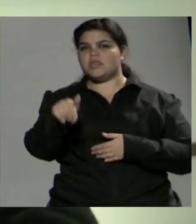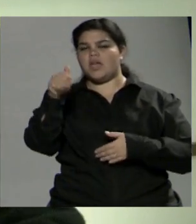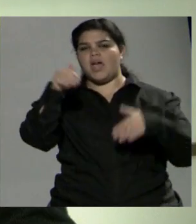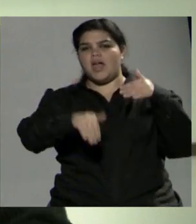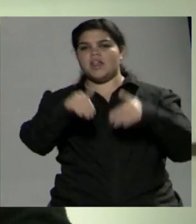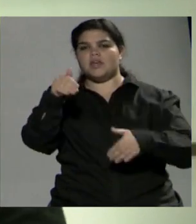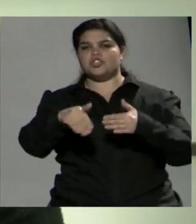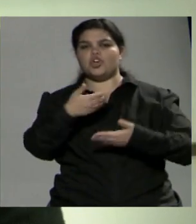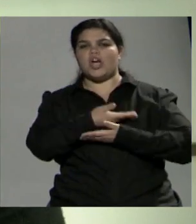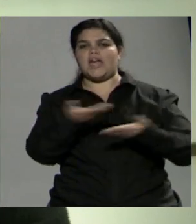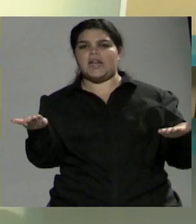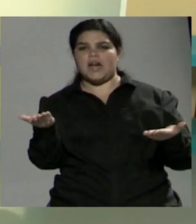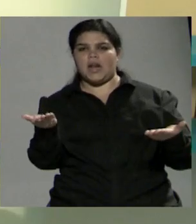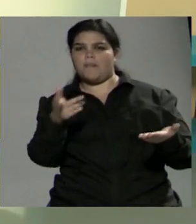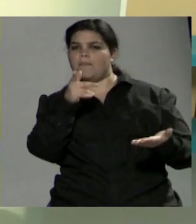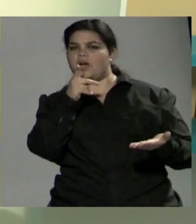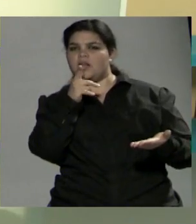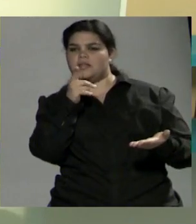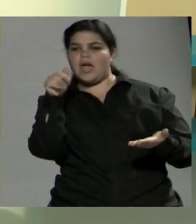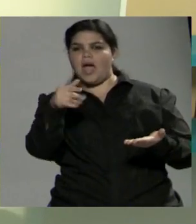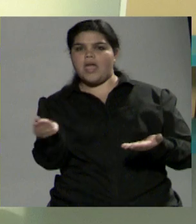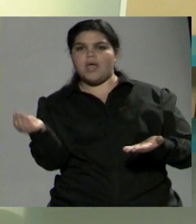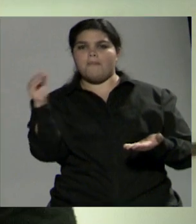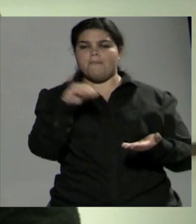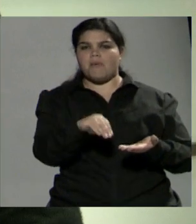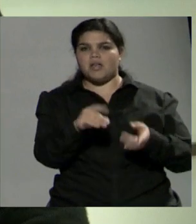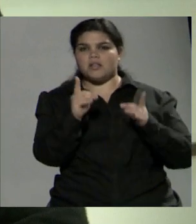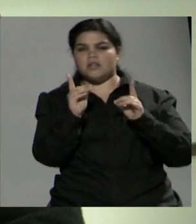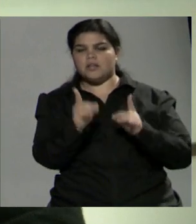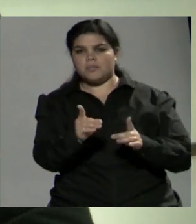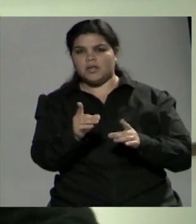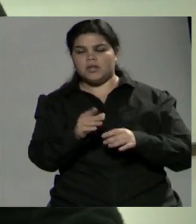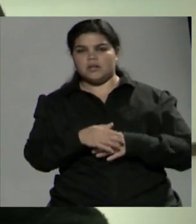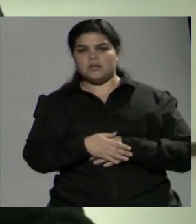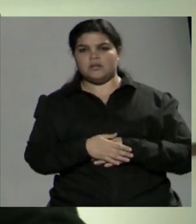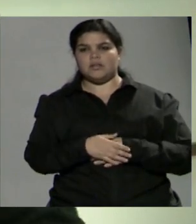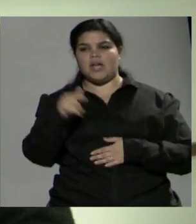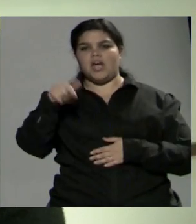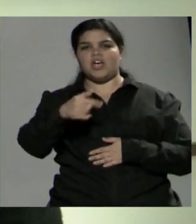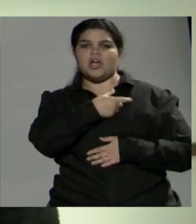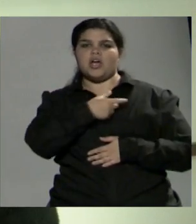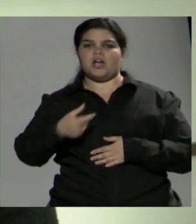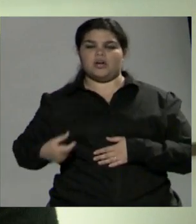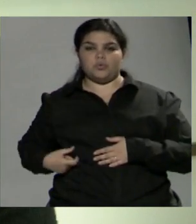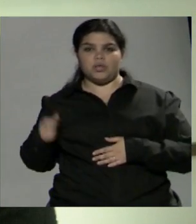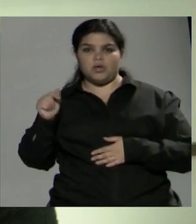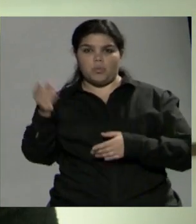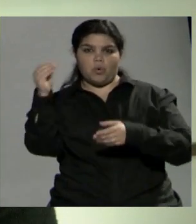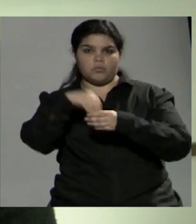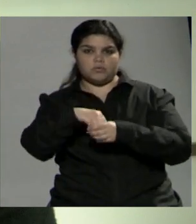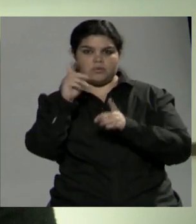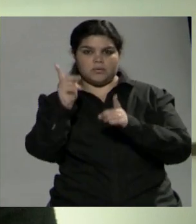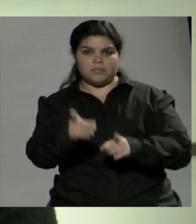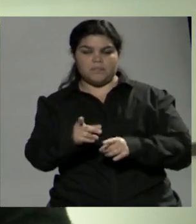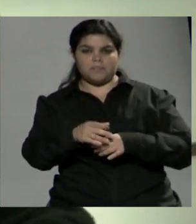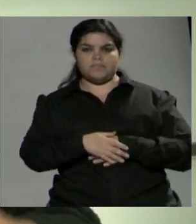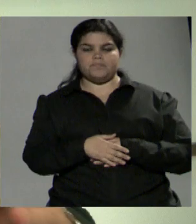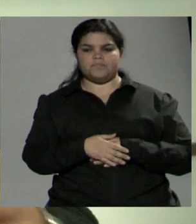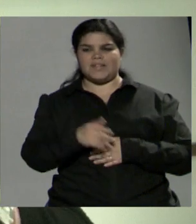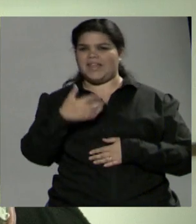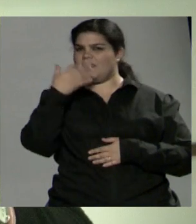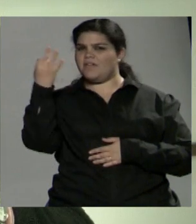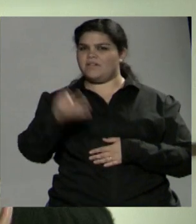un poco este mapa, que como decíamos es provisorio, pero que ya tiene algunos nombres que suenan fuertes. Sí, yo